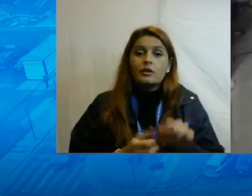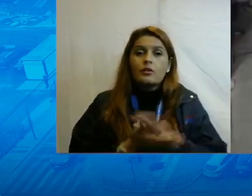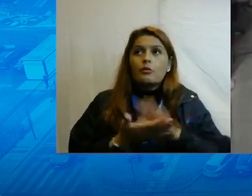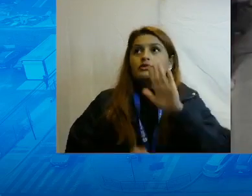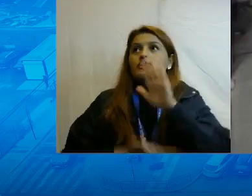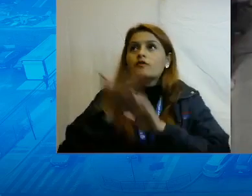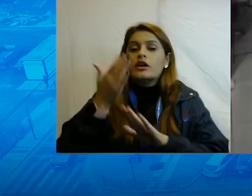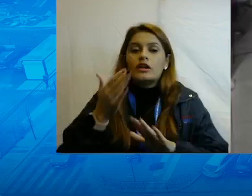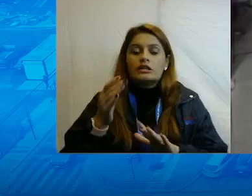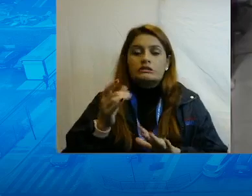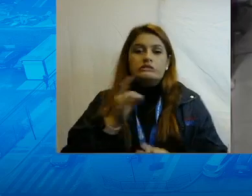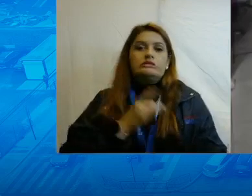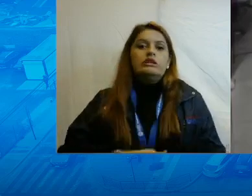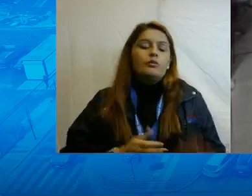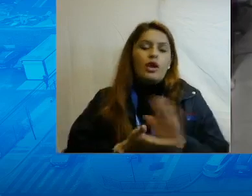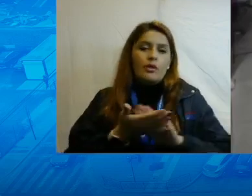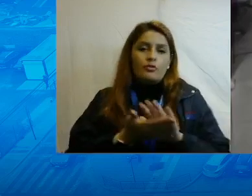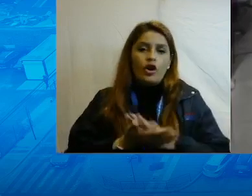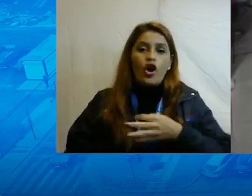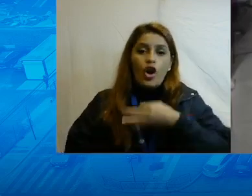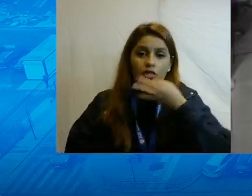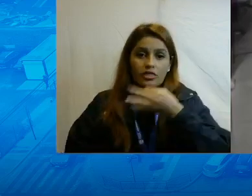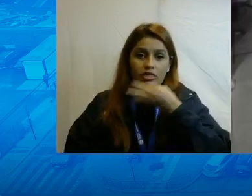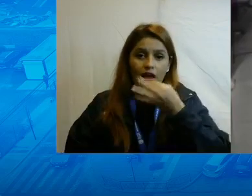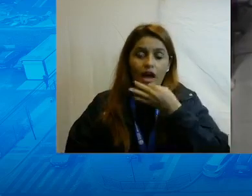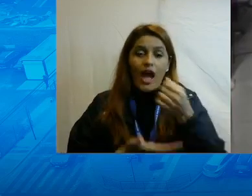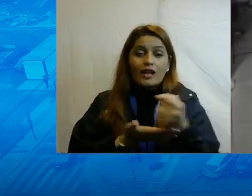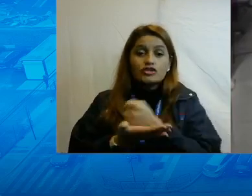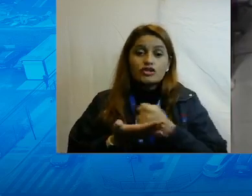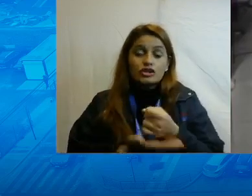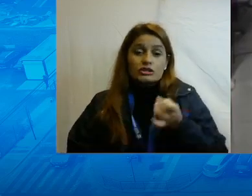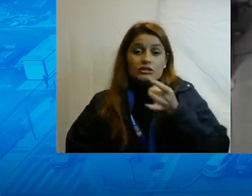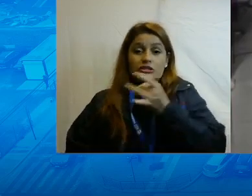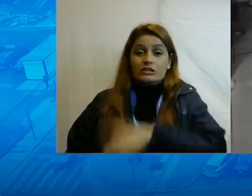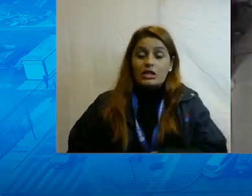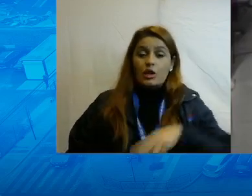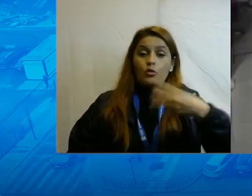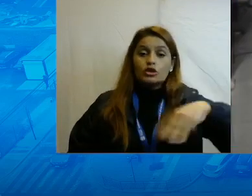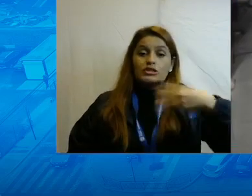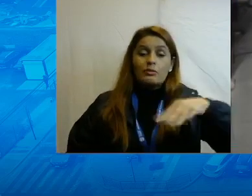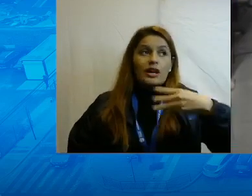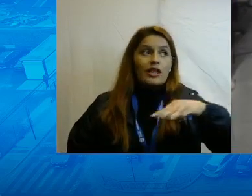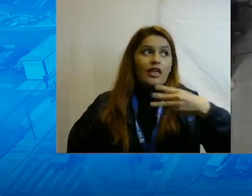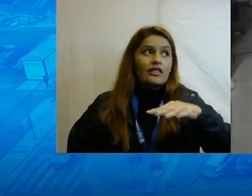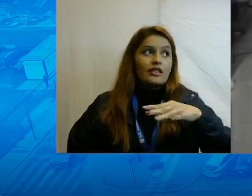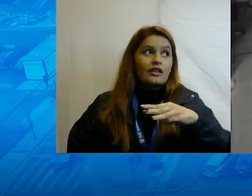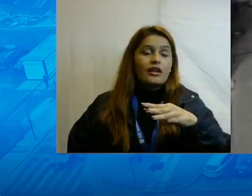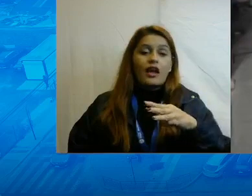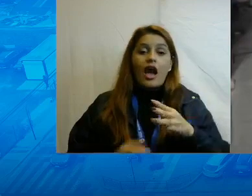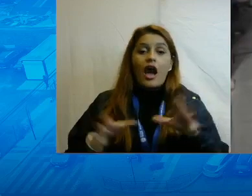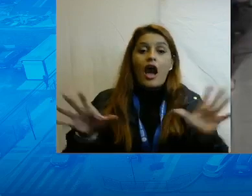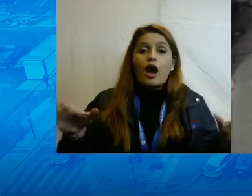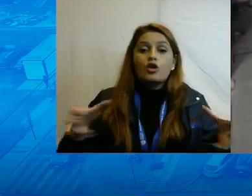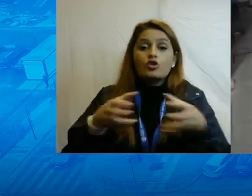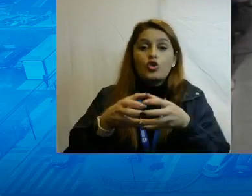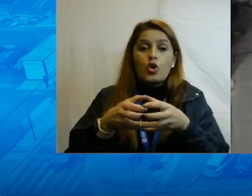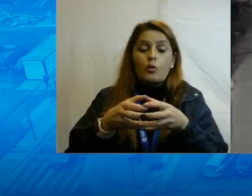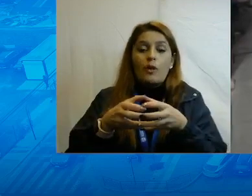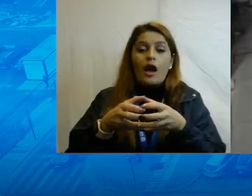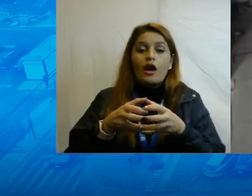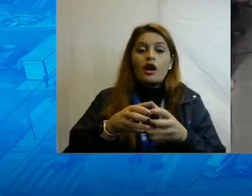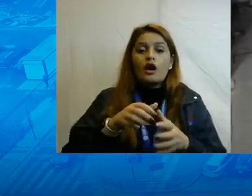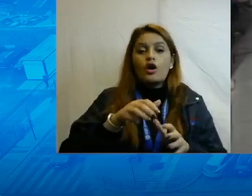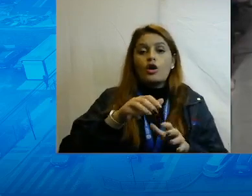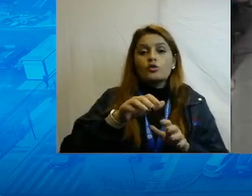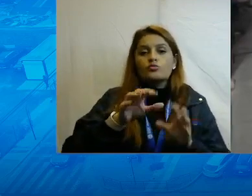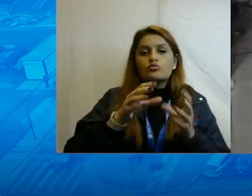Chile. Contarles que la Asociación Chilena de Municipalidades, que agrupa, ¿no es cierto?, asocia más del